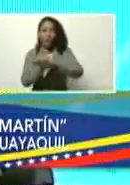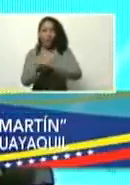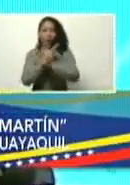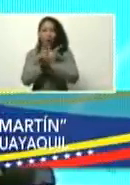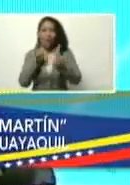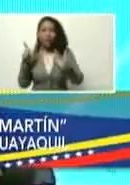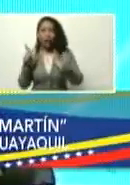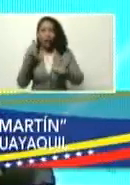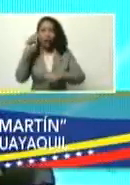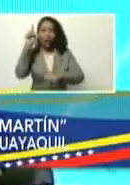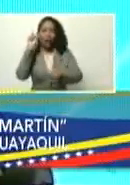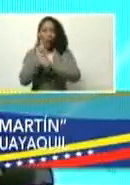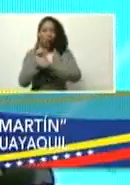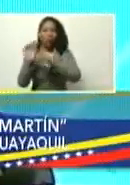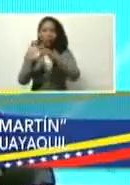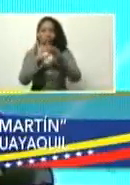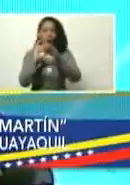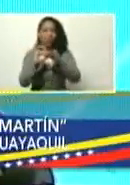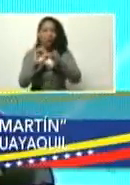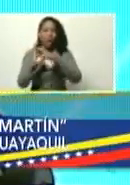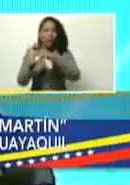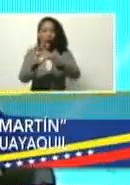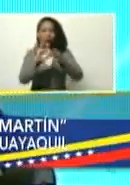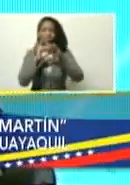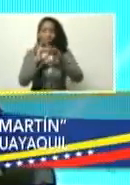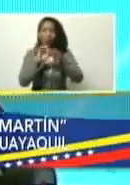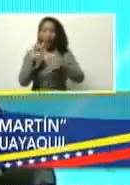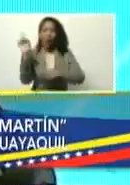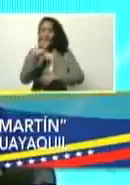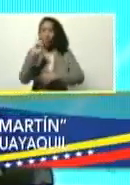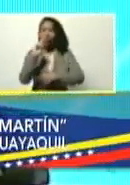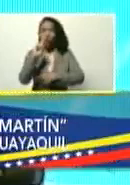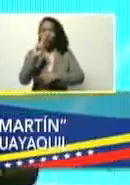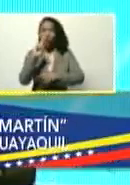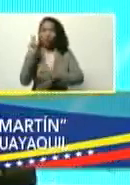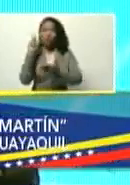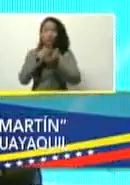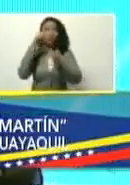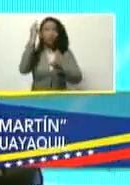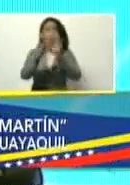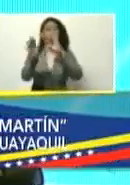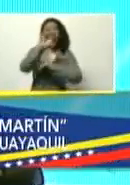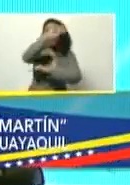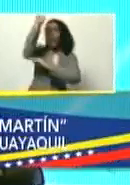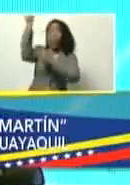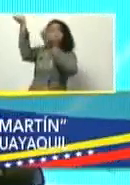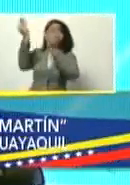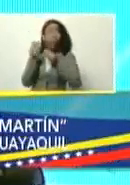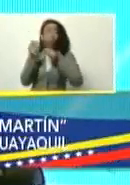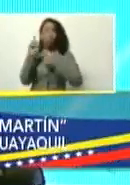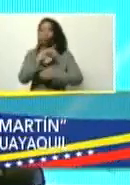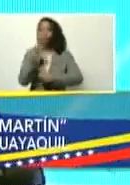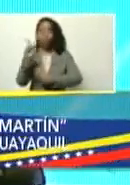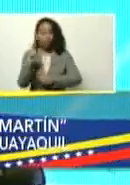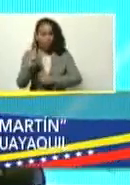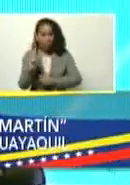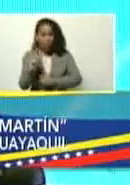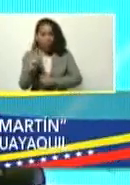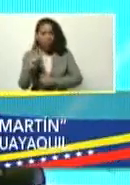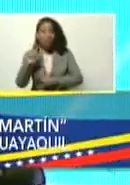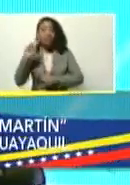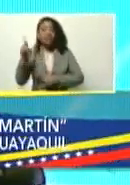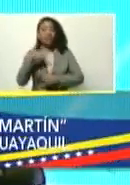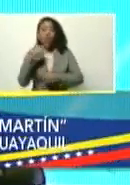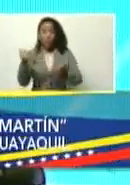es la unión que no nos va a llegar del cielo, él decía, que no nos vendrá por prodigios divinos, sino